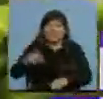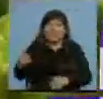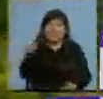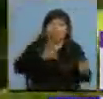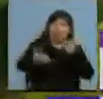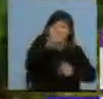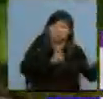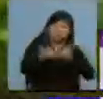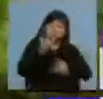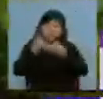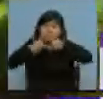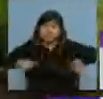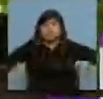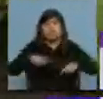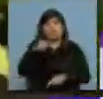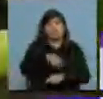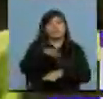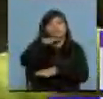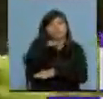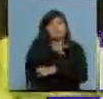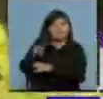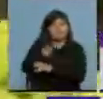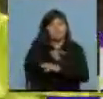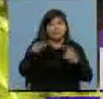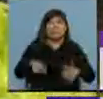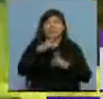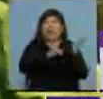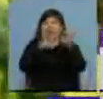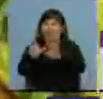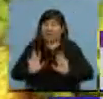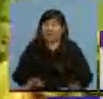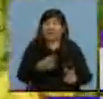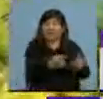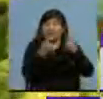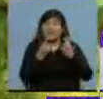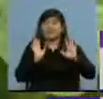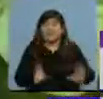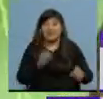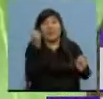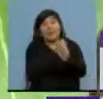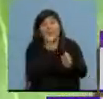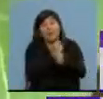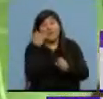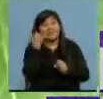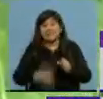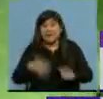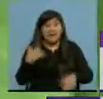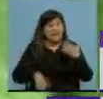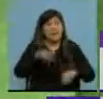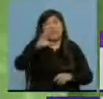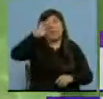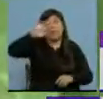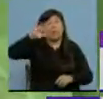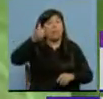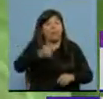sector también existe la necesidad de que se apruebe a la brevedad el programa operativo anual POA, lo que permitirá